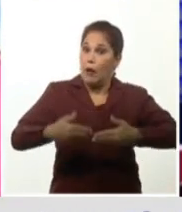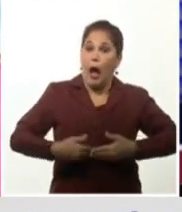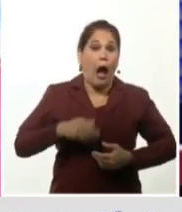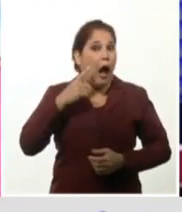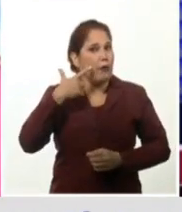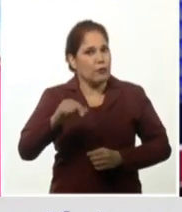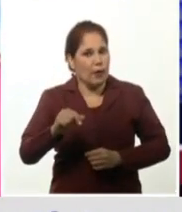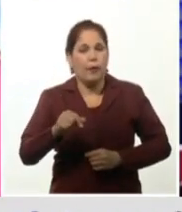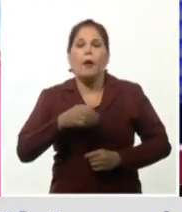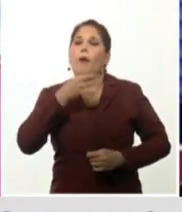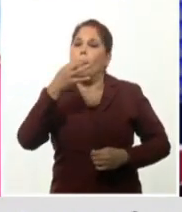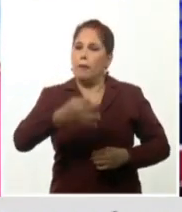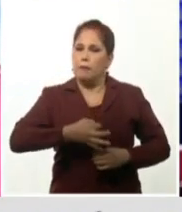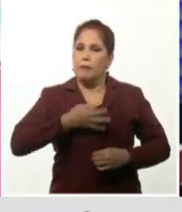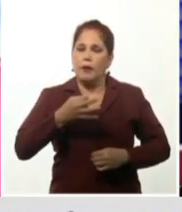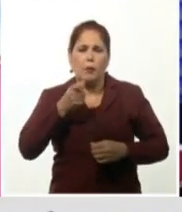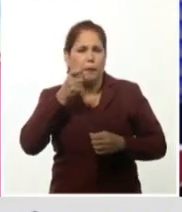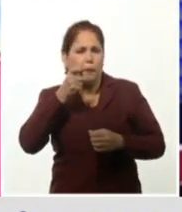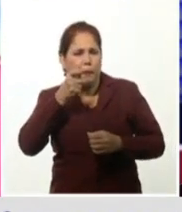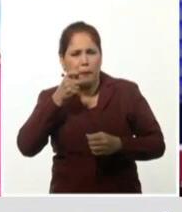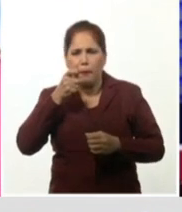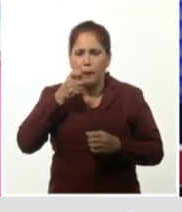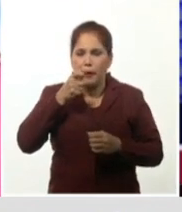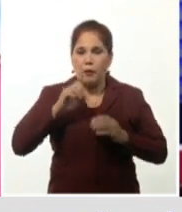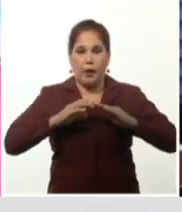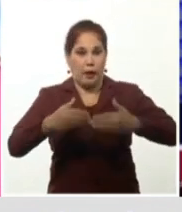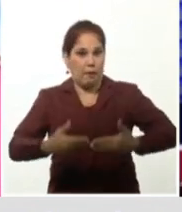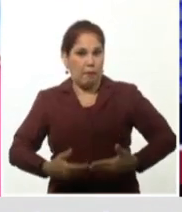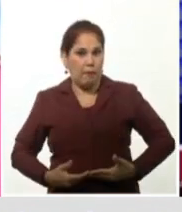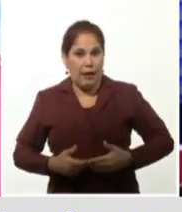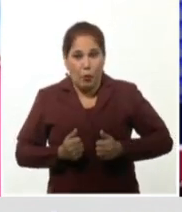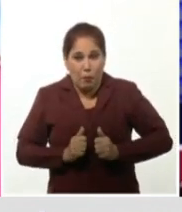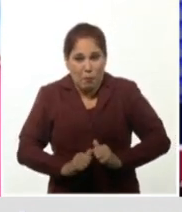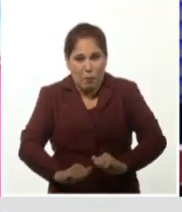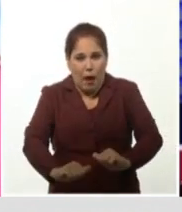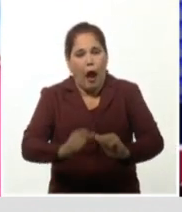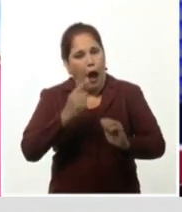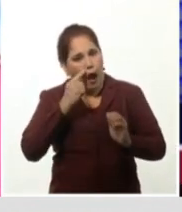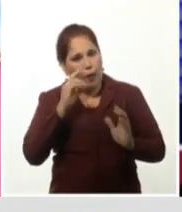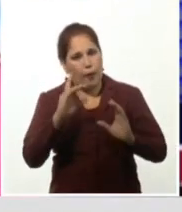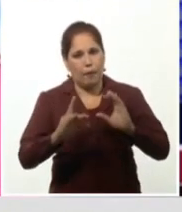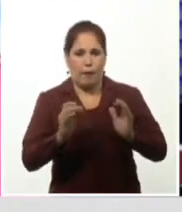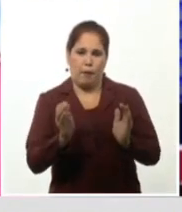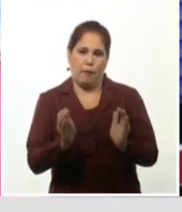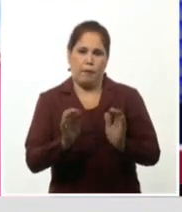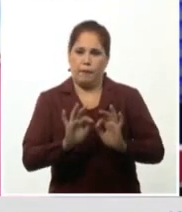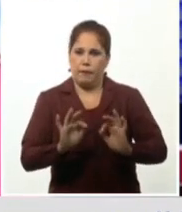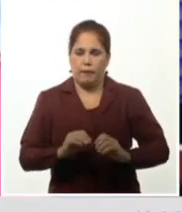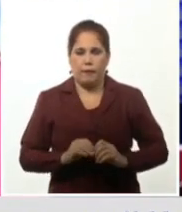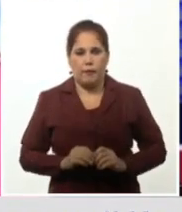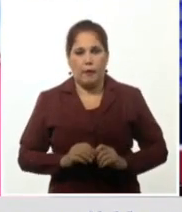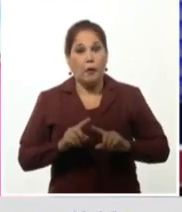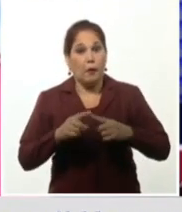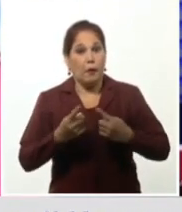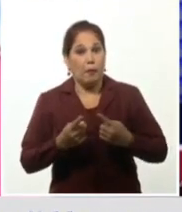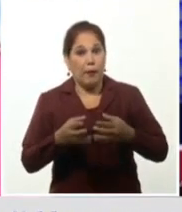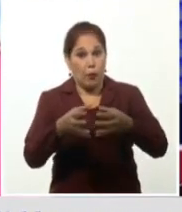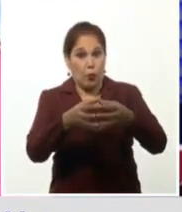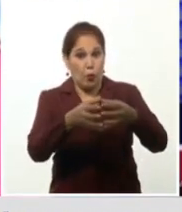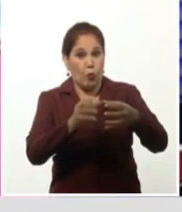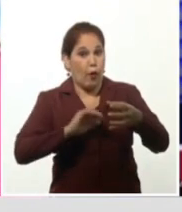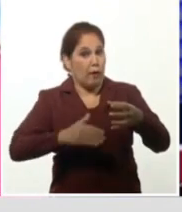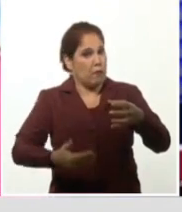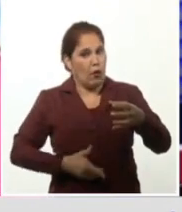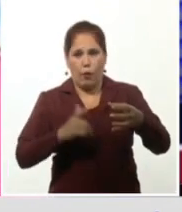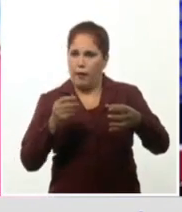promotor. Estamos siguiendo esos embarazos hasta su feliz término. Pero habitualmente ni las embarazadas ni